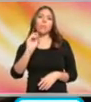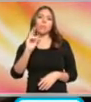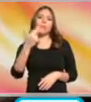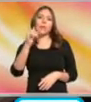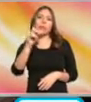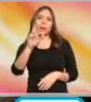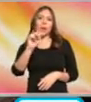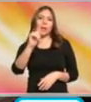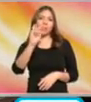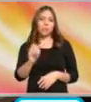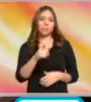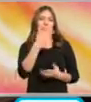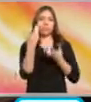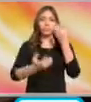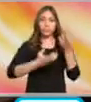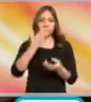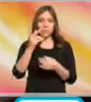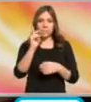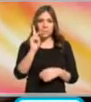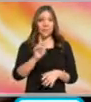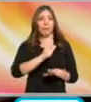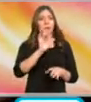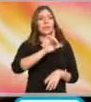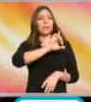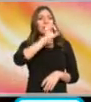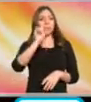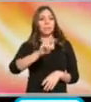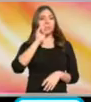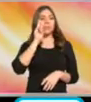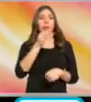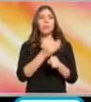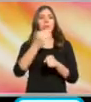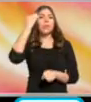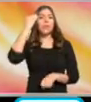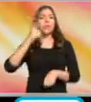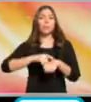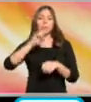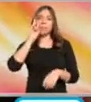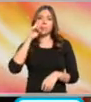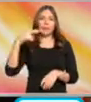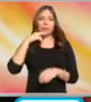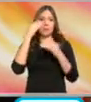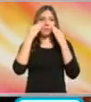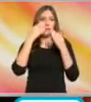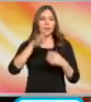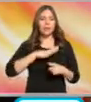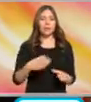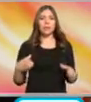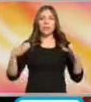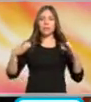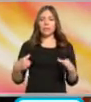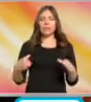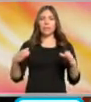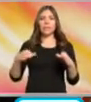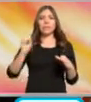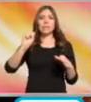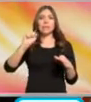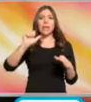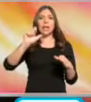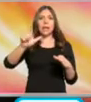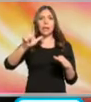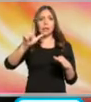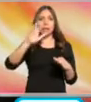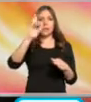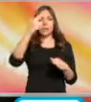después freírlas. Perfecto. Ok, ya que lo tenemos así, rápidamente, por cuestiones de tiempo, les voy a mostrar. Tenemos una cacerola con sal, ¿recuerdan en casita lo que